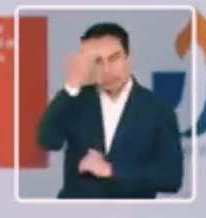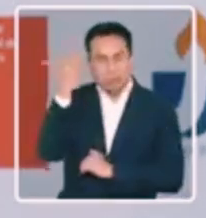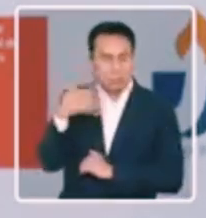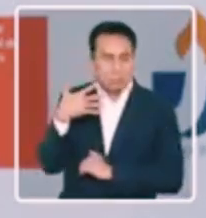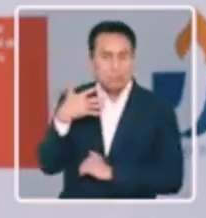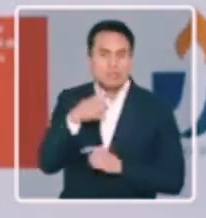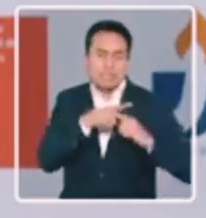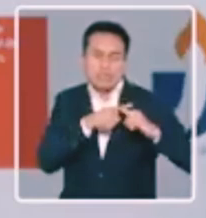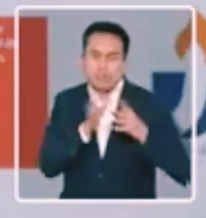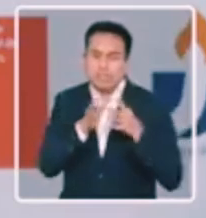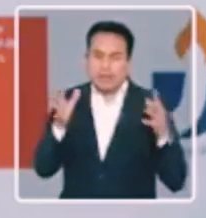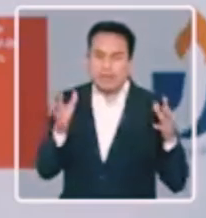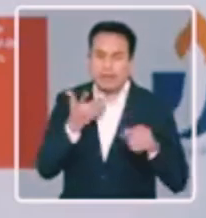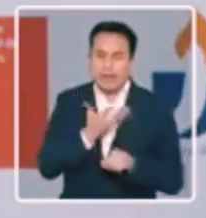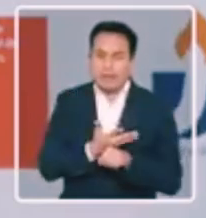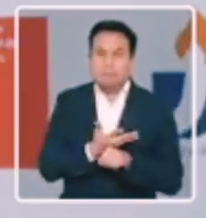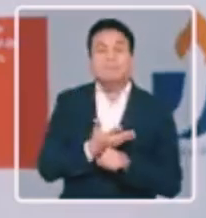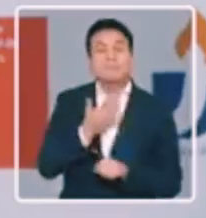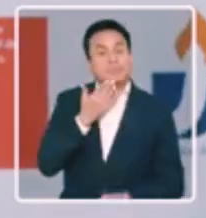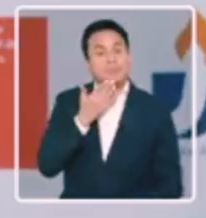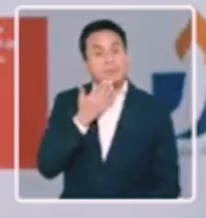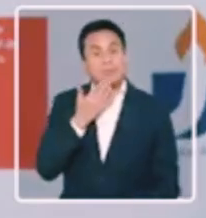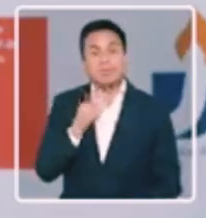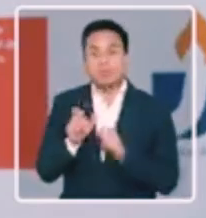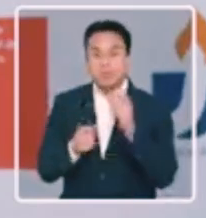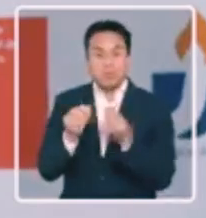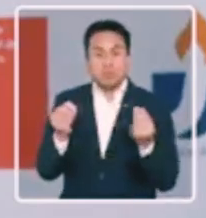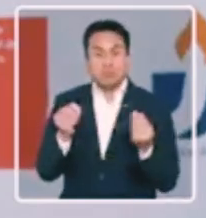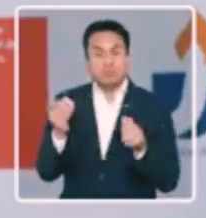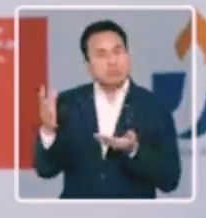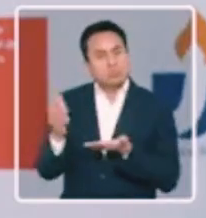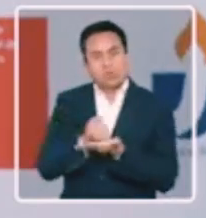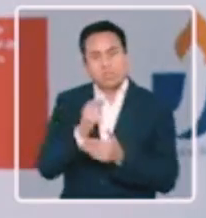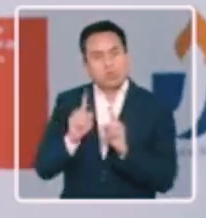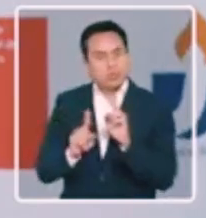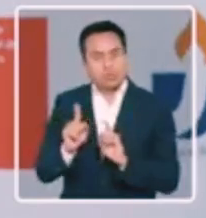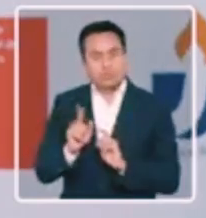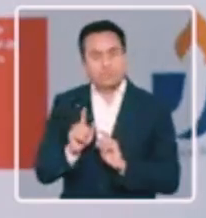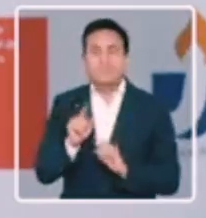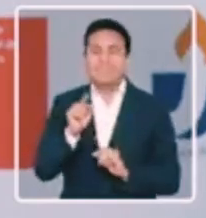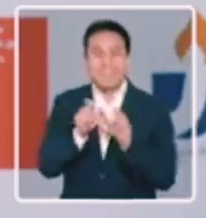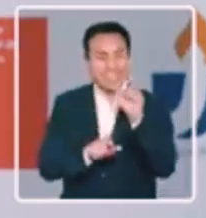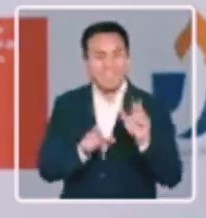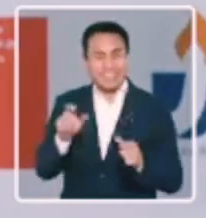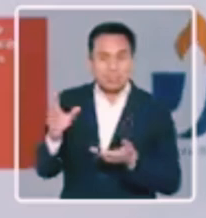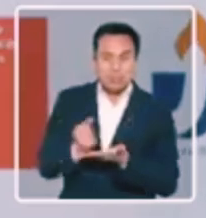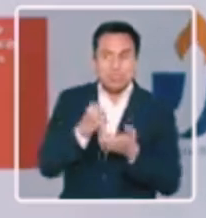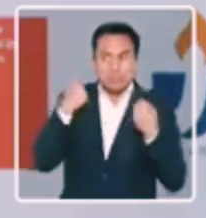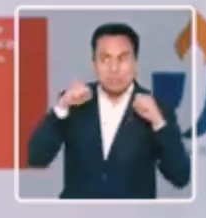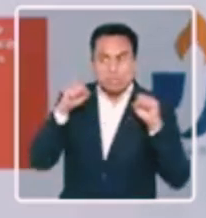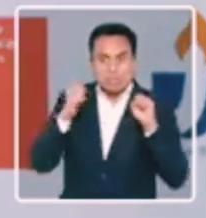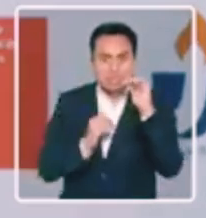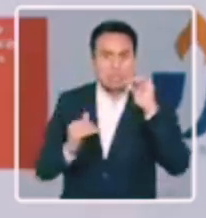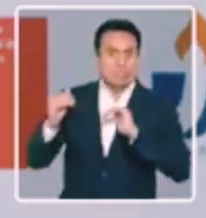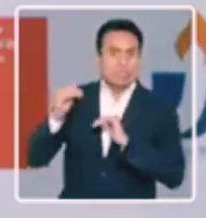sacrificio gigante y también hay mucha gente que no llegó y esa gente que no llegó a ser deportista